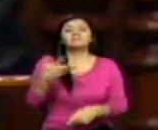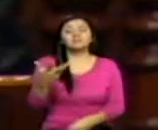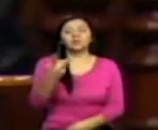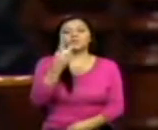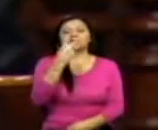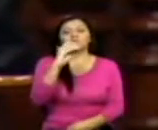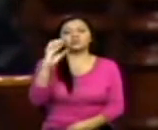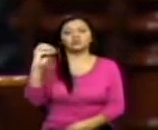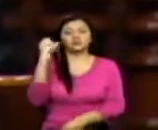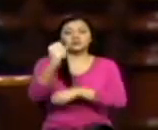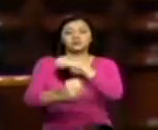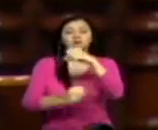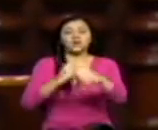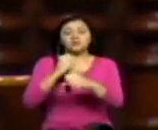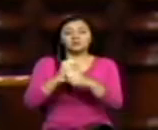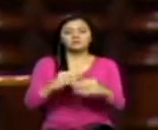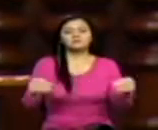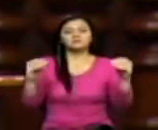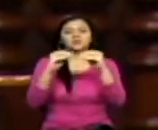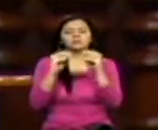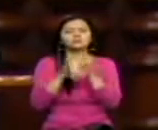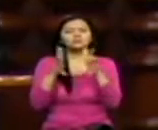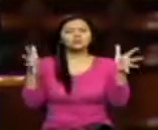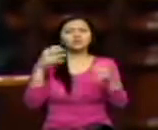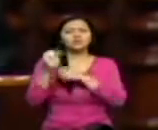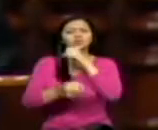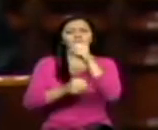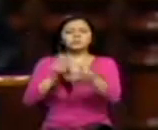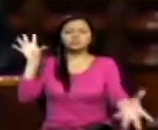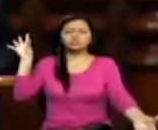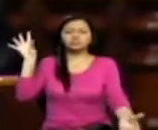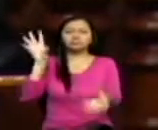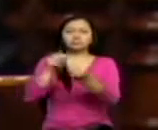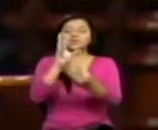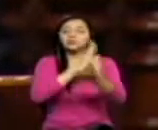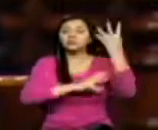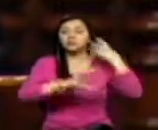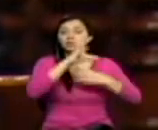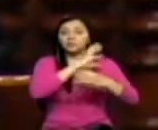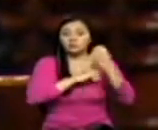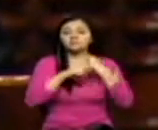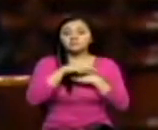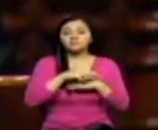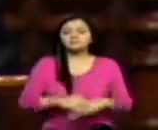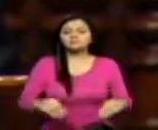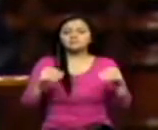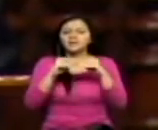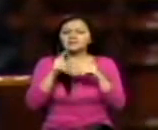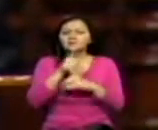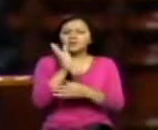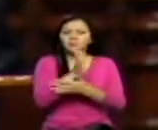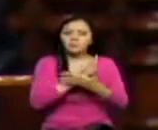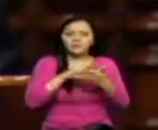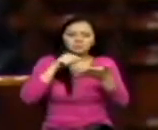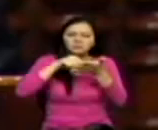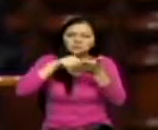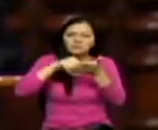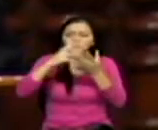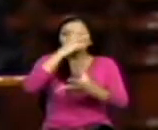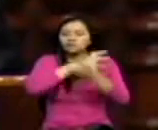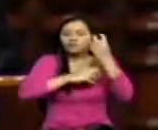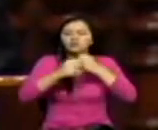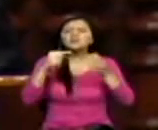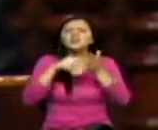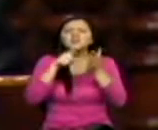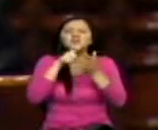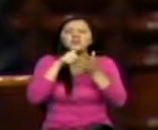200 años de república y miles de años de historia, y una parte de esta historia, nuestra